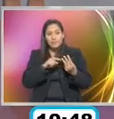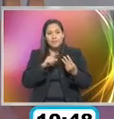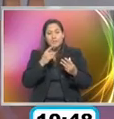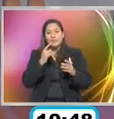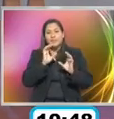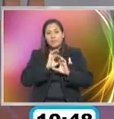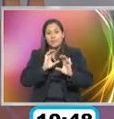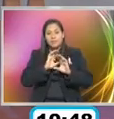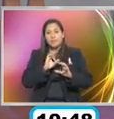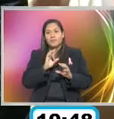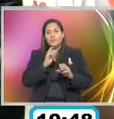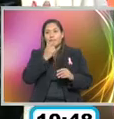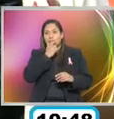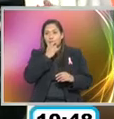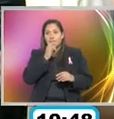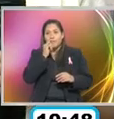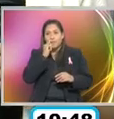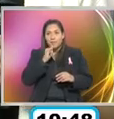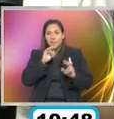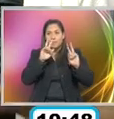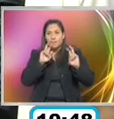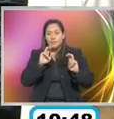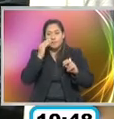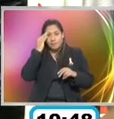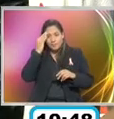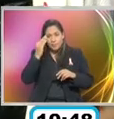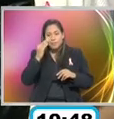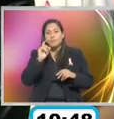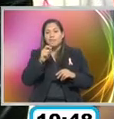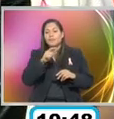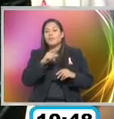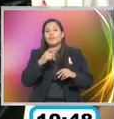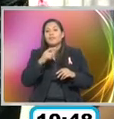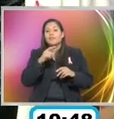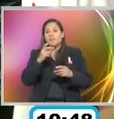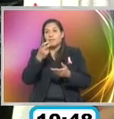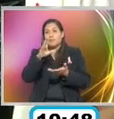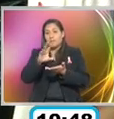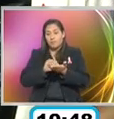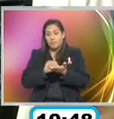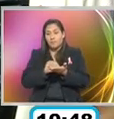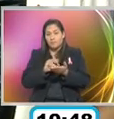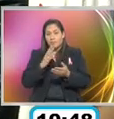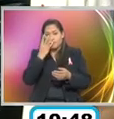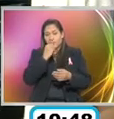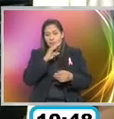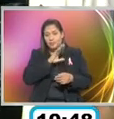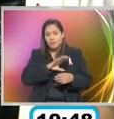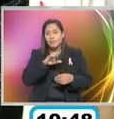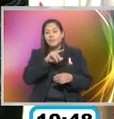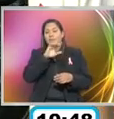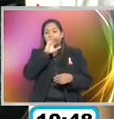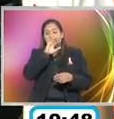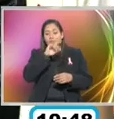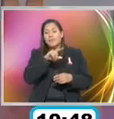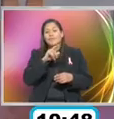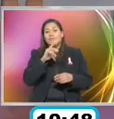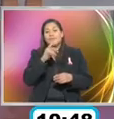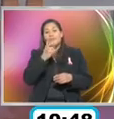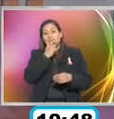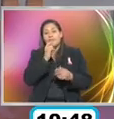las canciones que cantamos en inglés e italiano se llama Time to Say Goodbye, que es uno de los covers, y pues está increíble también en inglés y en todo, en